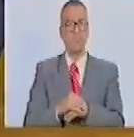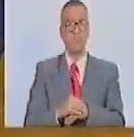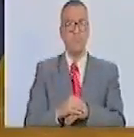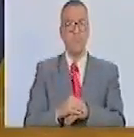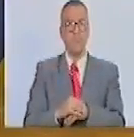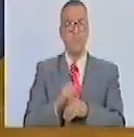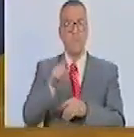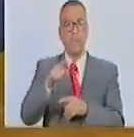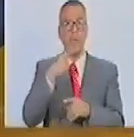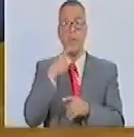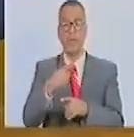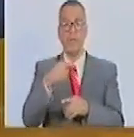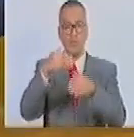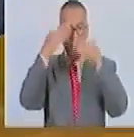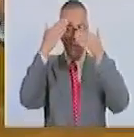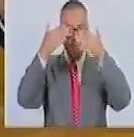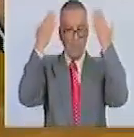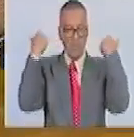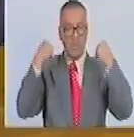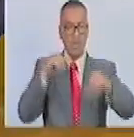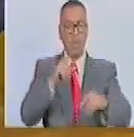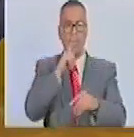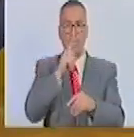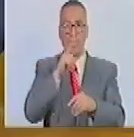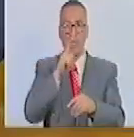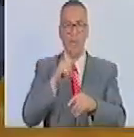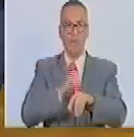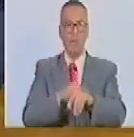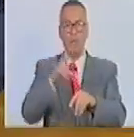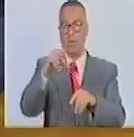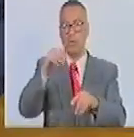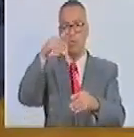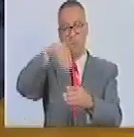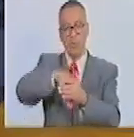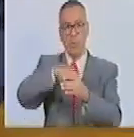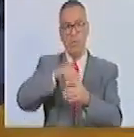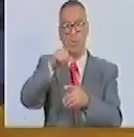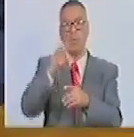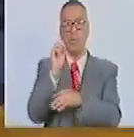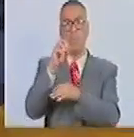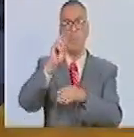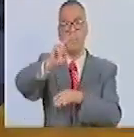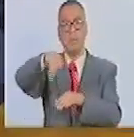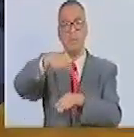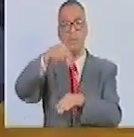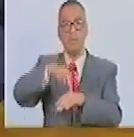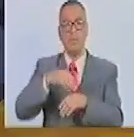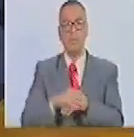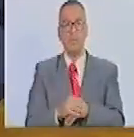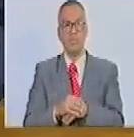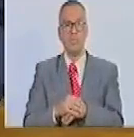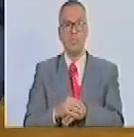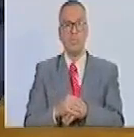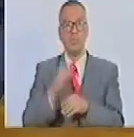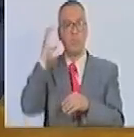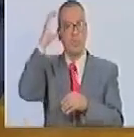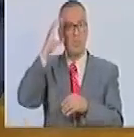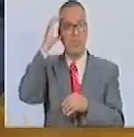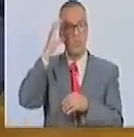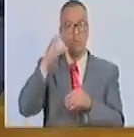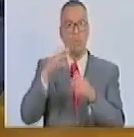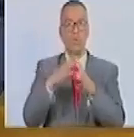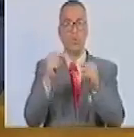cual, dejamos atrás una página oscura de no votar. Esta Asamblea Nacional, consciente de